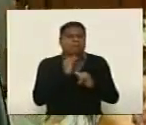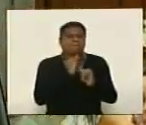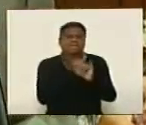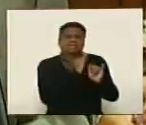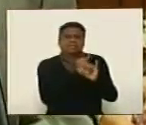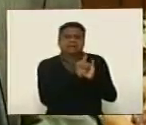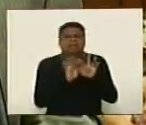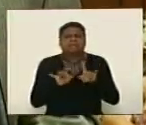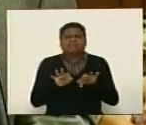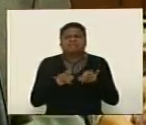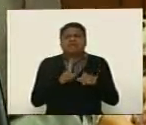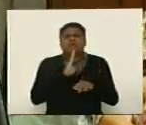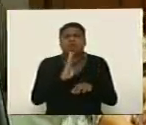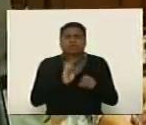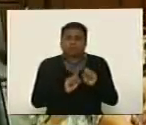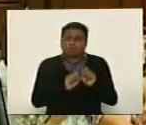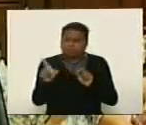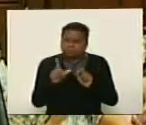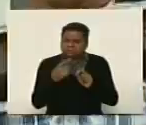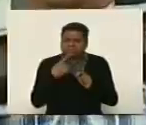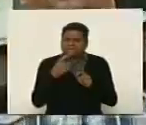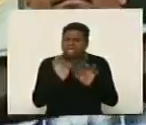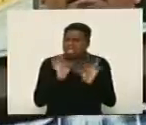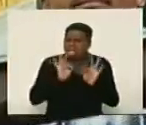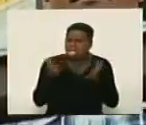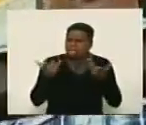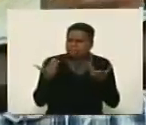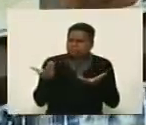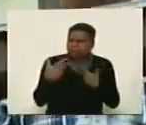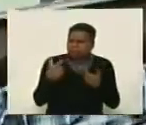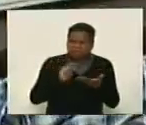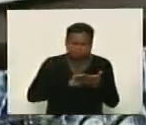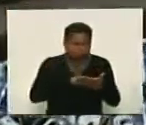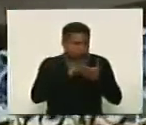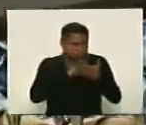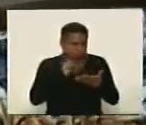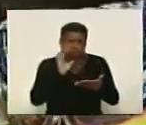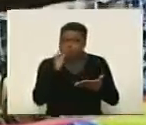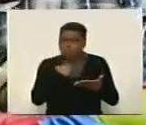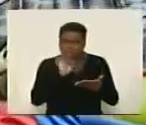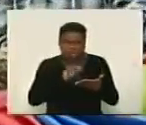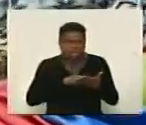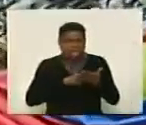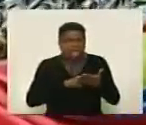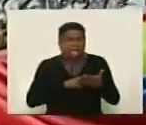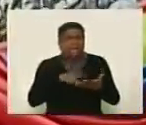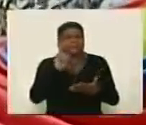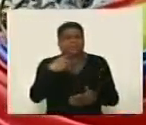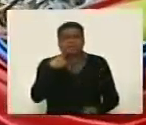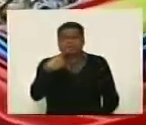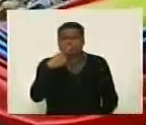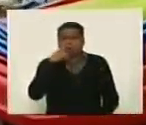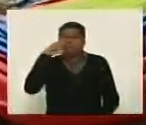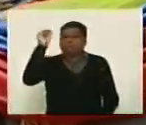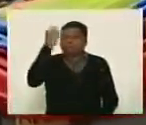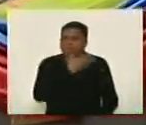comerciales de Venezuela en el mundo. Bastante lo ha denunciado el presidente Nicolás Maduro y